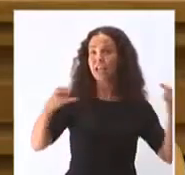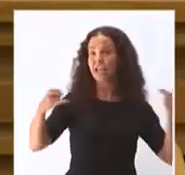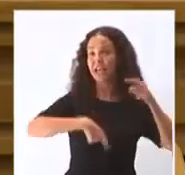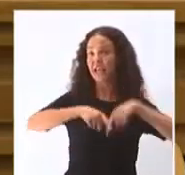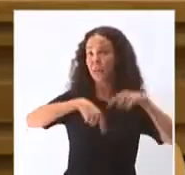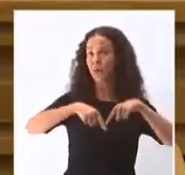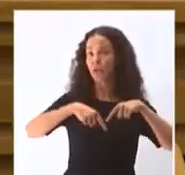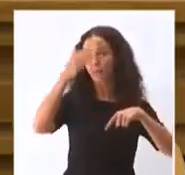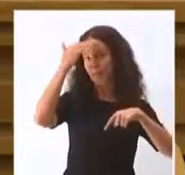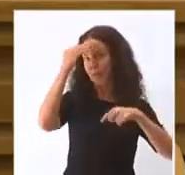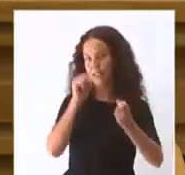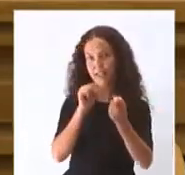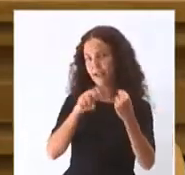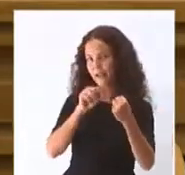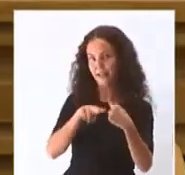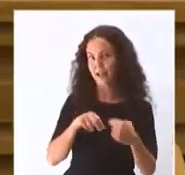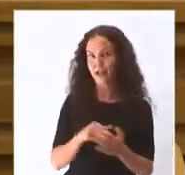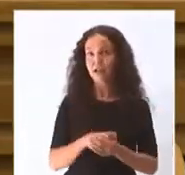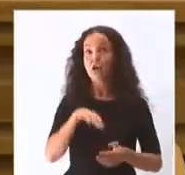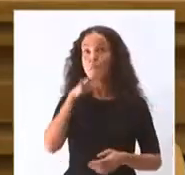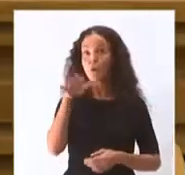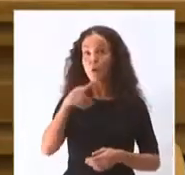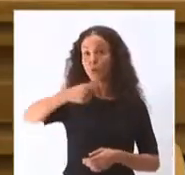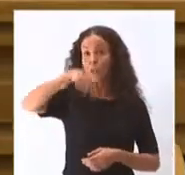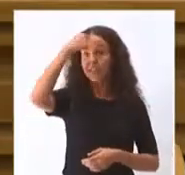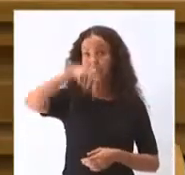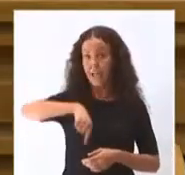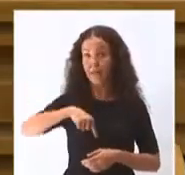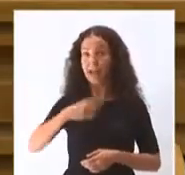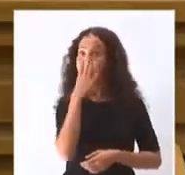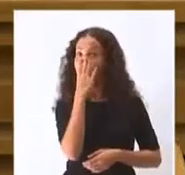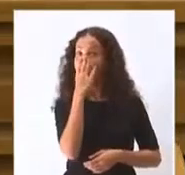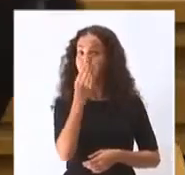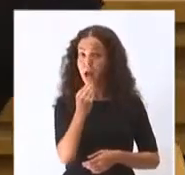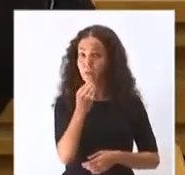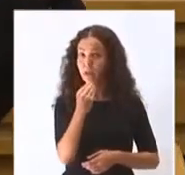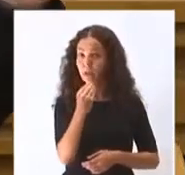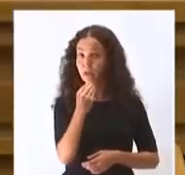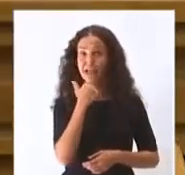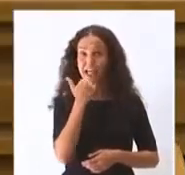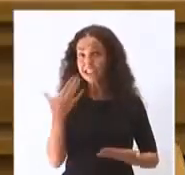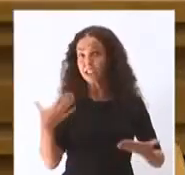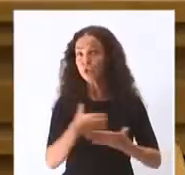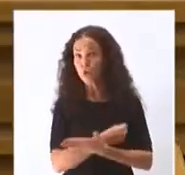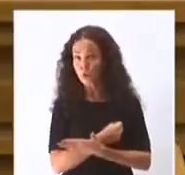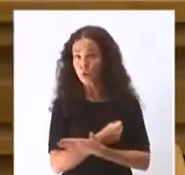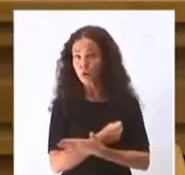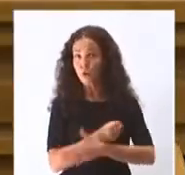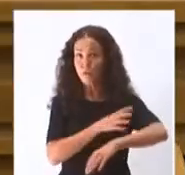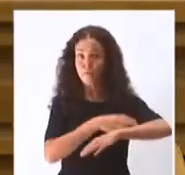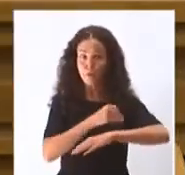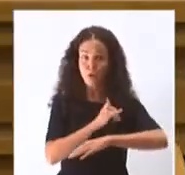carretera sobre todo por carretera porque como bien saben en el alta velocidad tenemos casi todo lo que nos queda de fondo es lo que ya